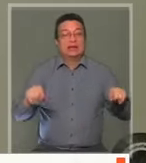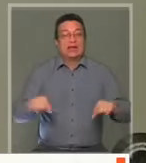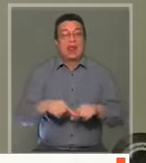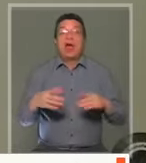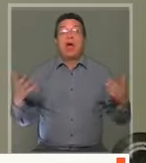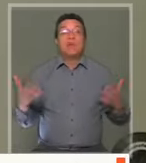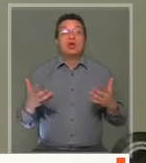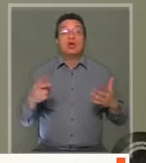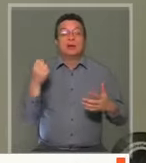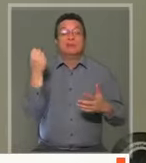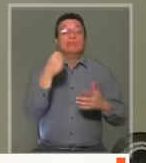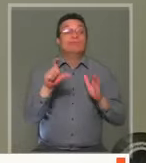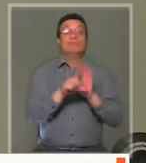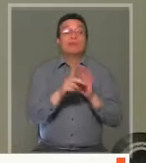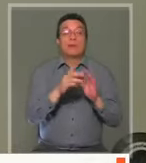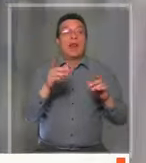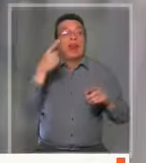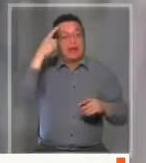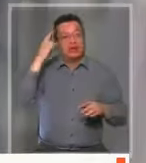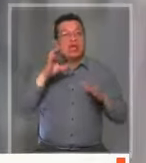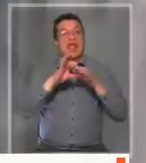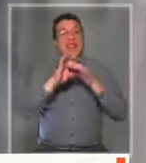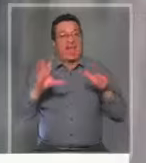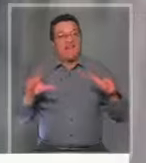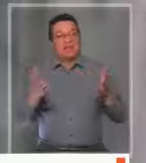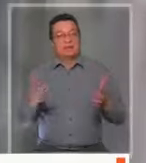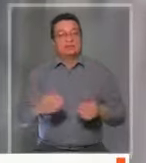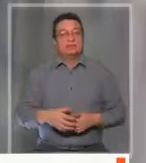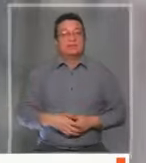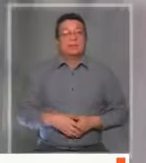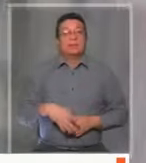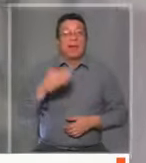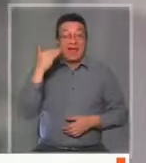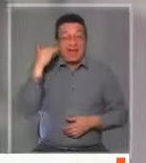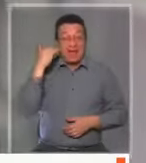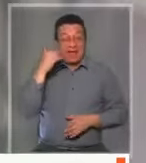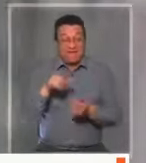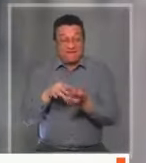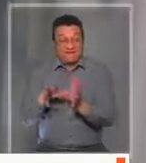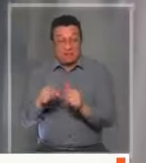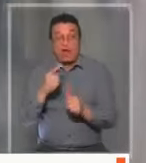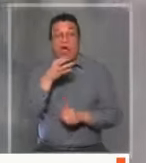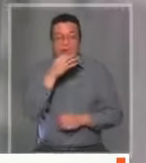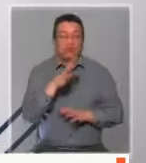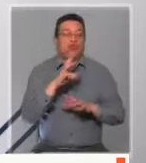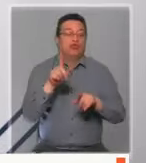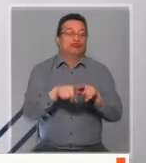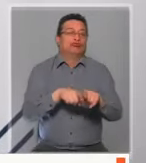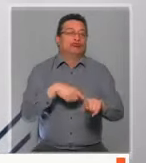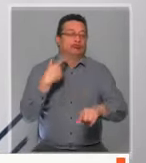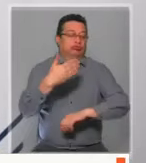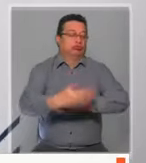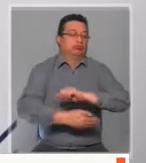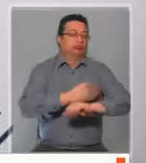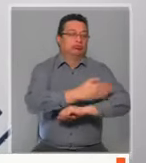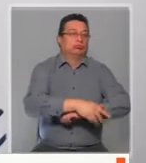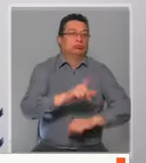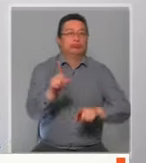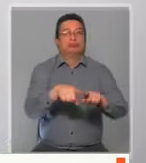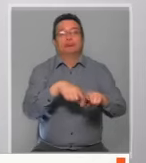el delito de lesiones graves gravísimas. Por ahora, la familia solo sabe que a su hijo le queda mucho tiempo por delante en su proceso de